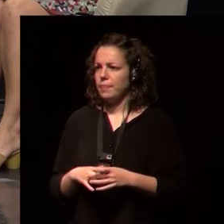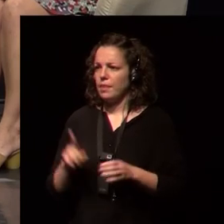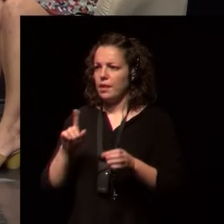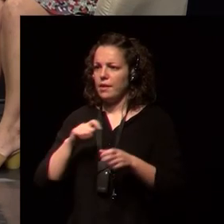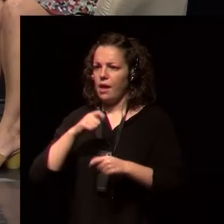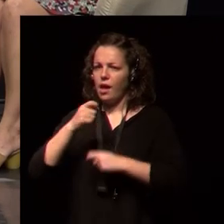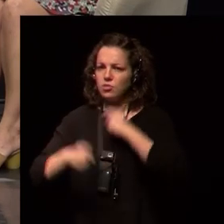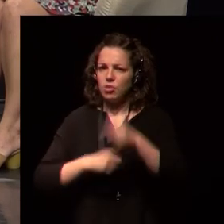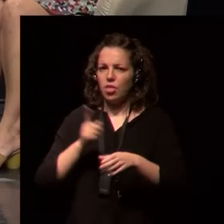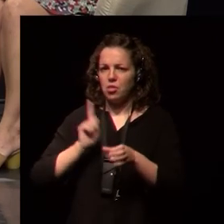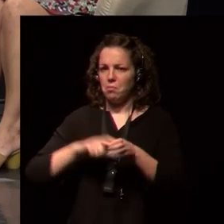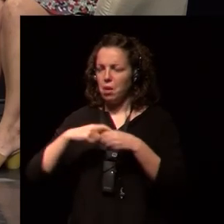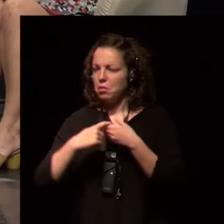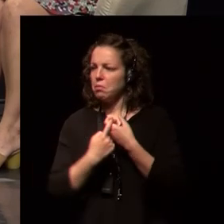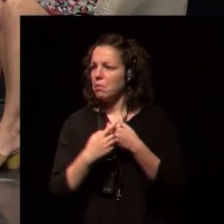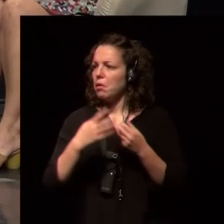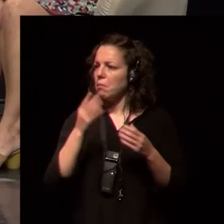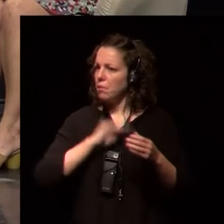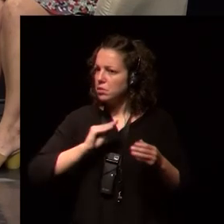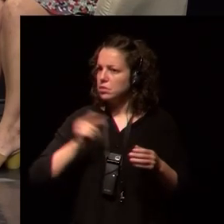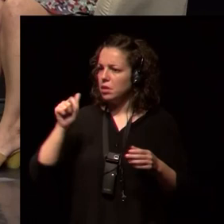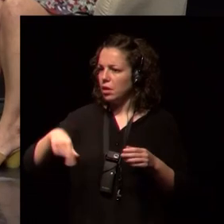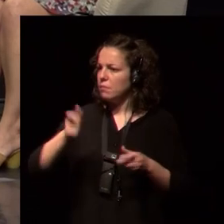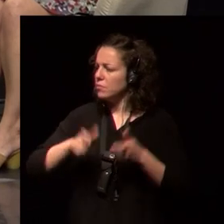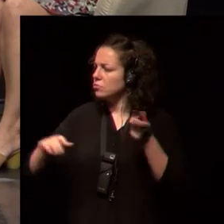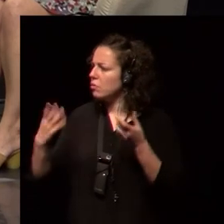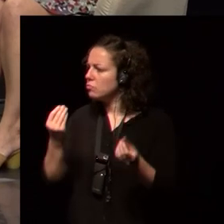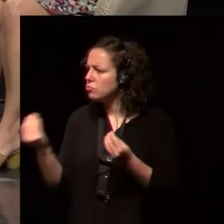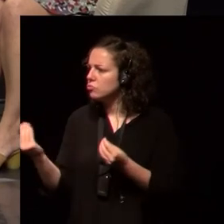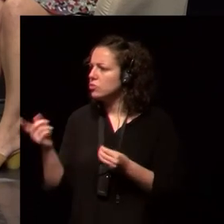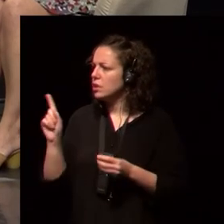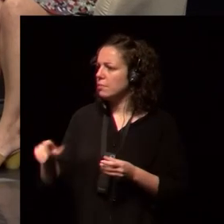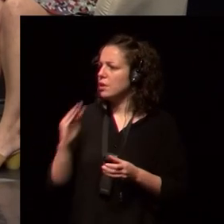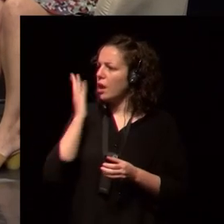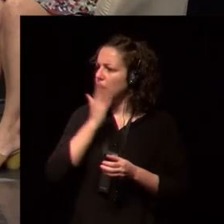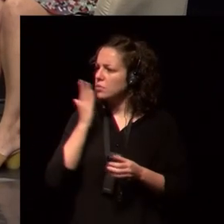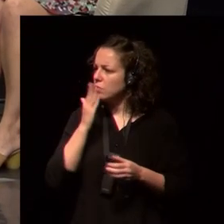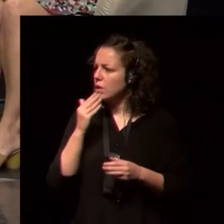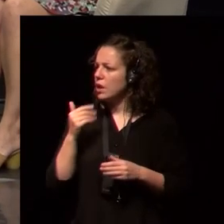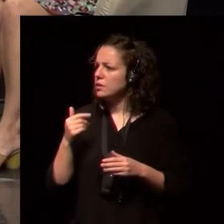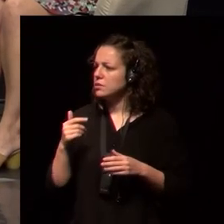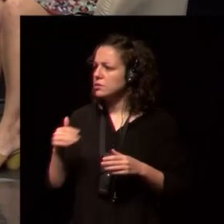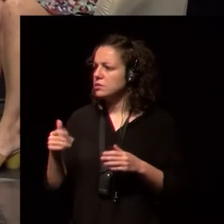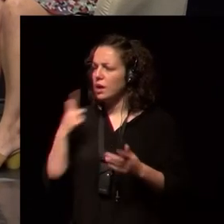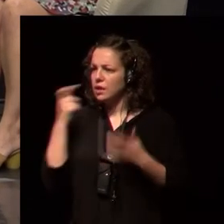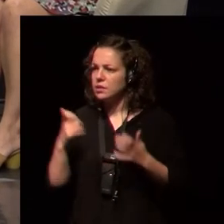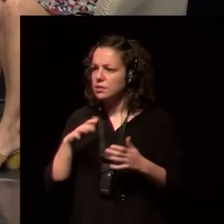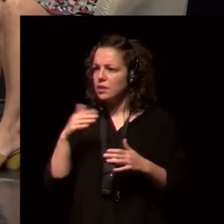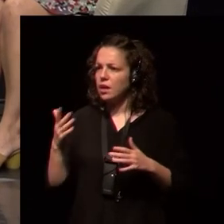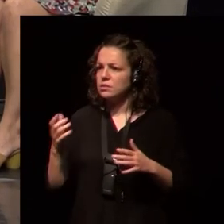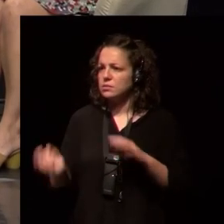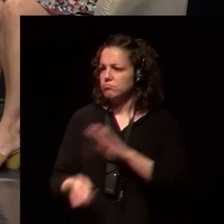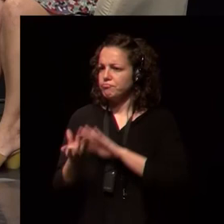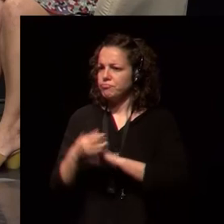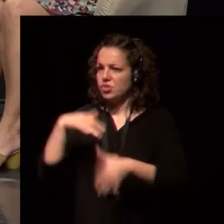participación de asociaciones, aquí estamos un montón de gente, ¿no? Las escuelas artísticas están produciendo